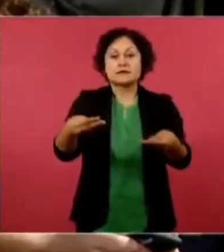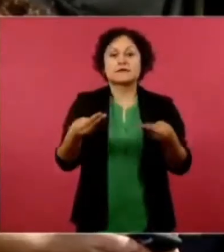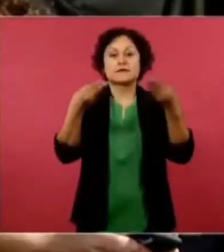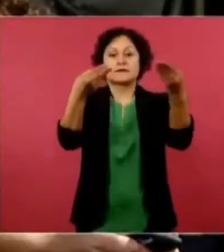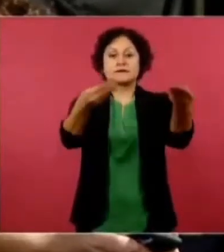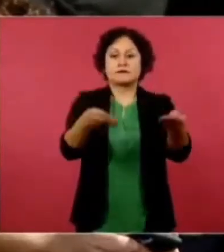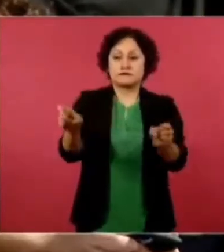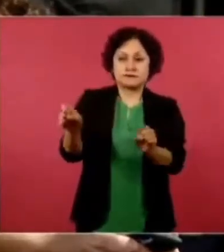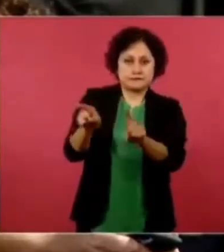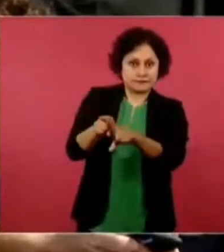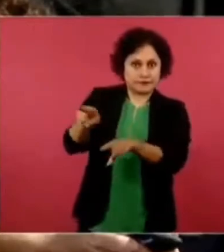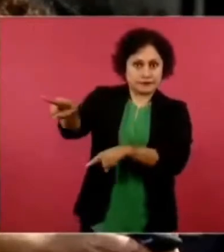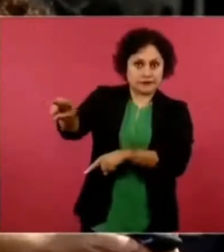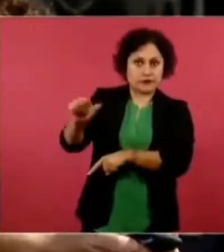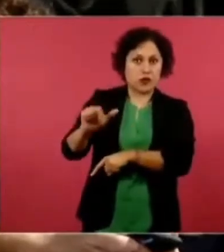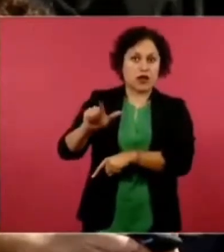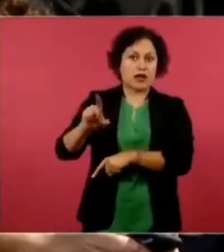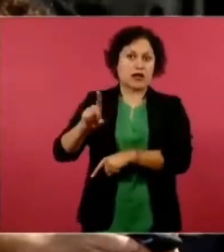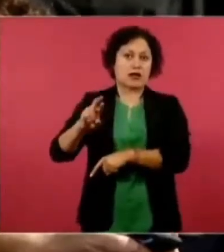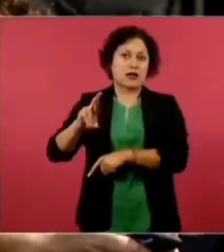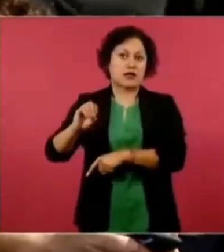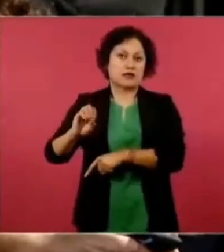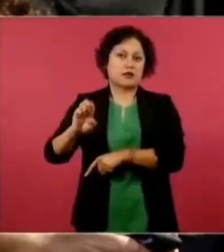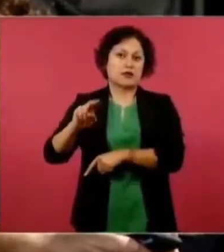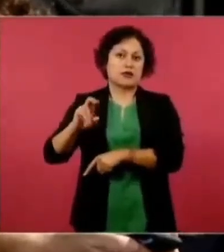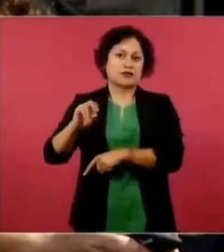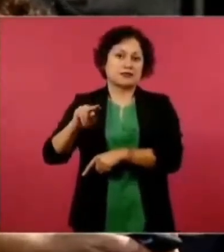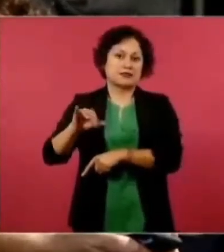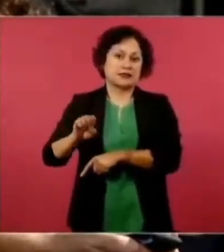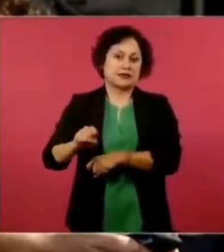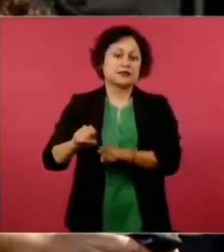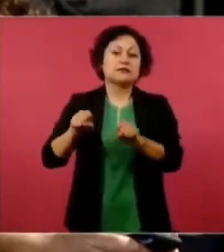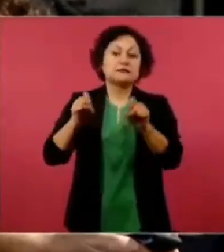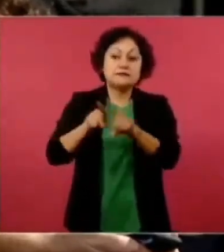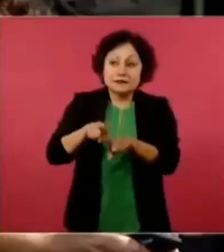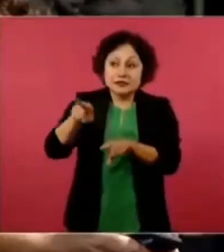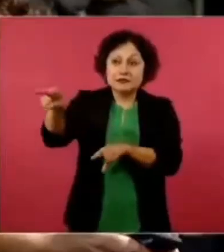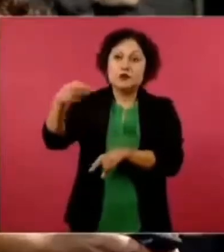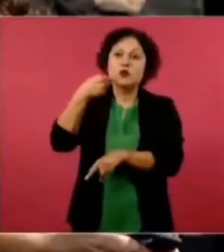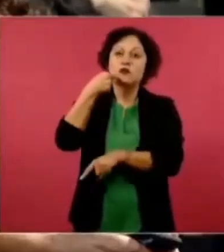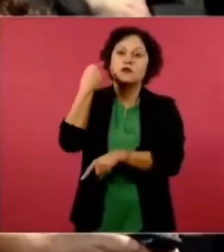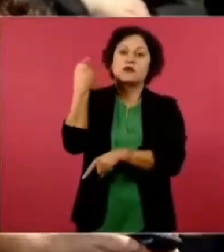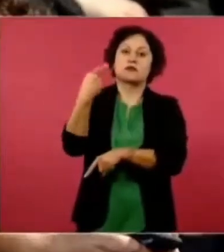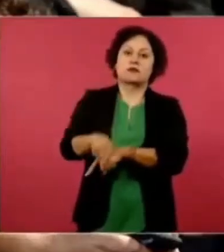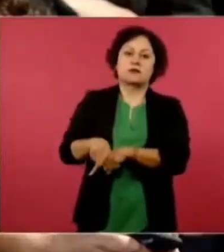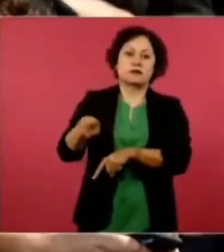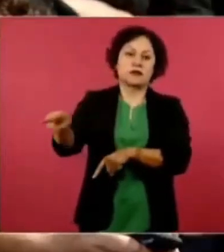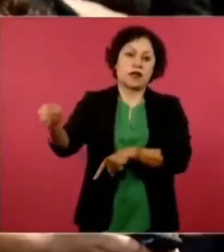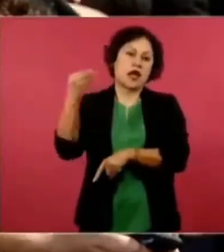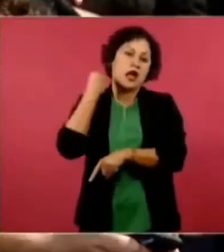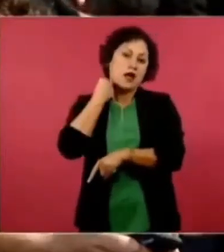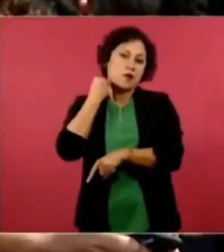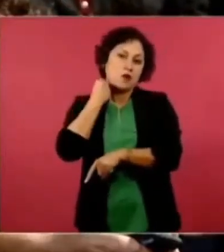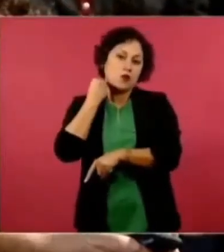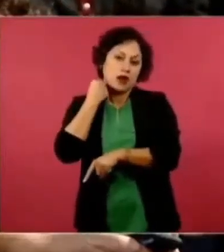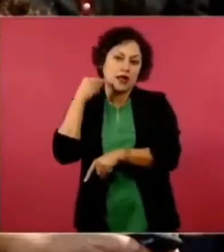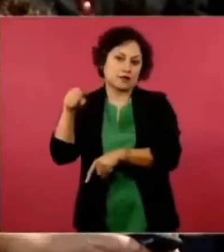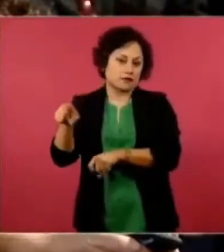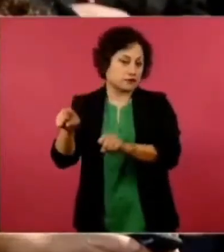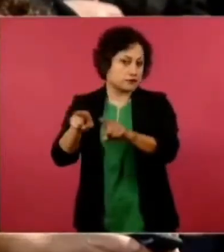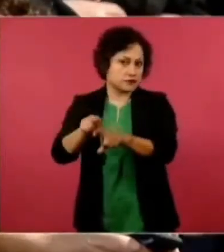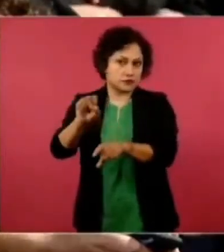por cierto, también demandado por los abogados de la Sedena y no han retirado la demanda contra Alejandro